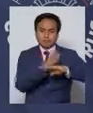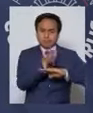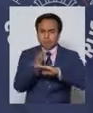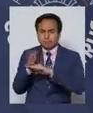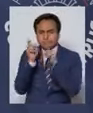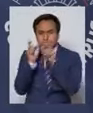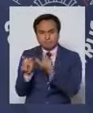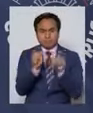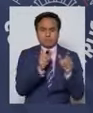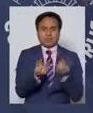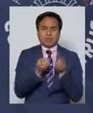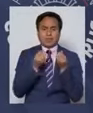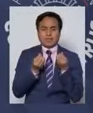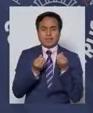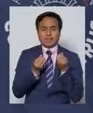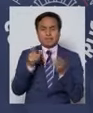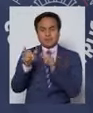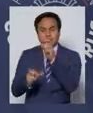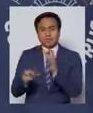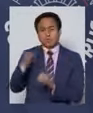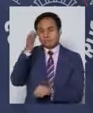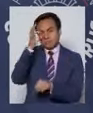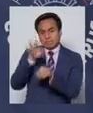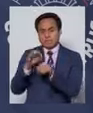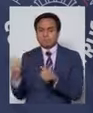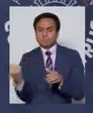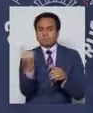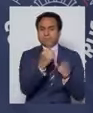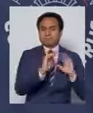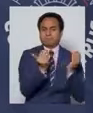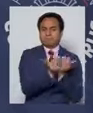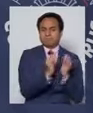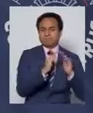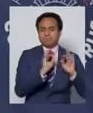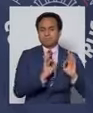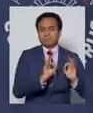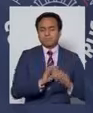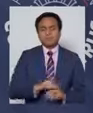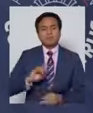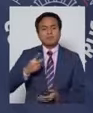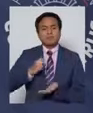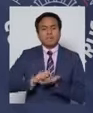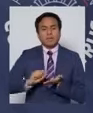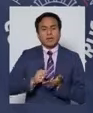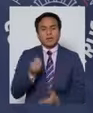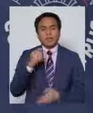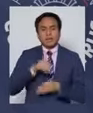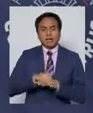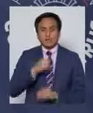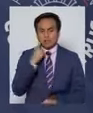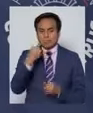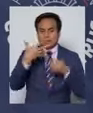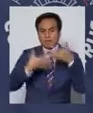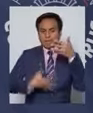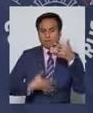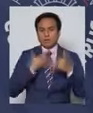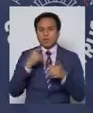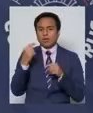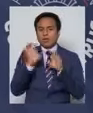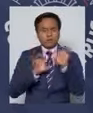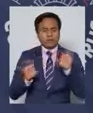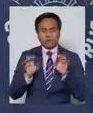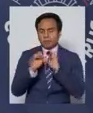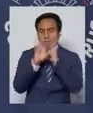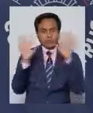fiscalizando y obviamente trasladando personas a las residencias sanitarias. Subsecretario, buenas tardes. Son varias las preguntas porque hay cosas que no